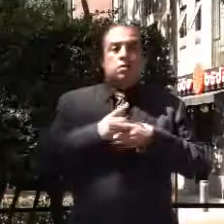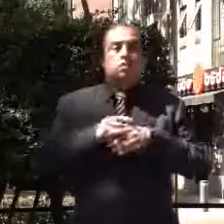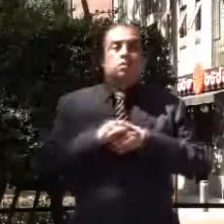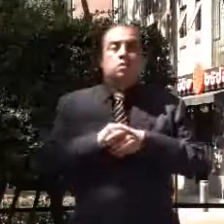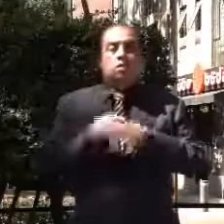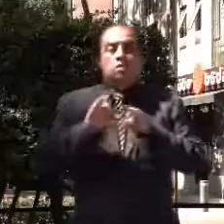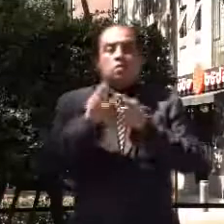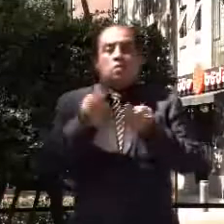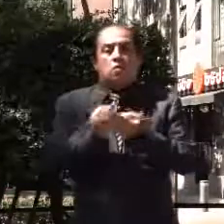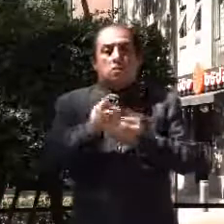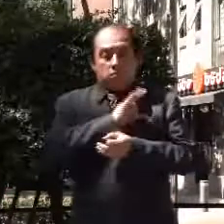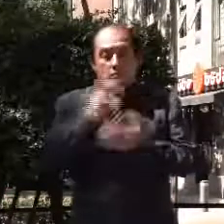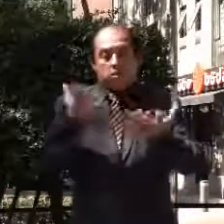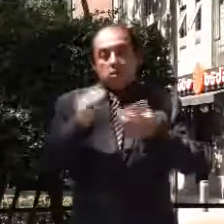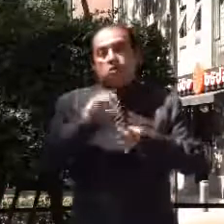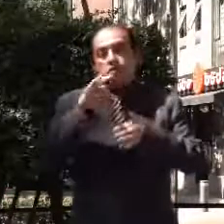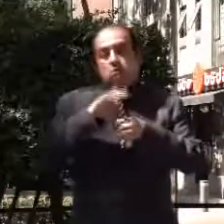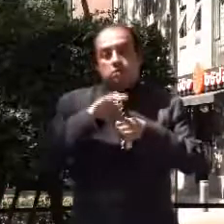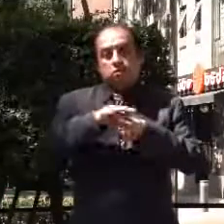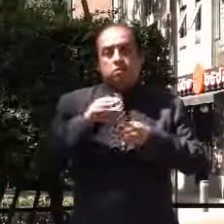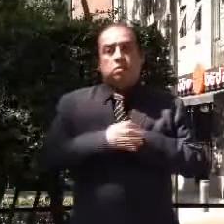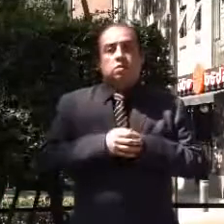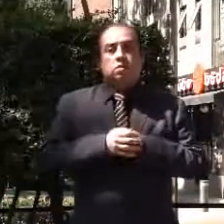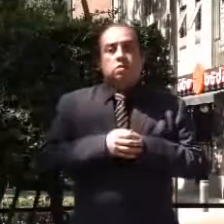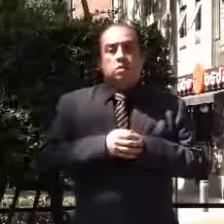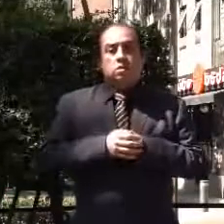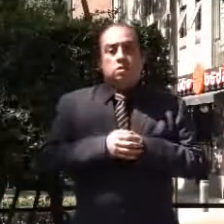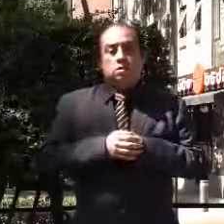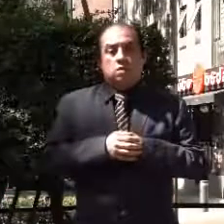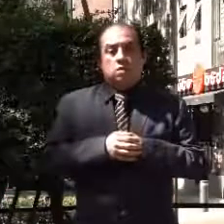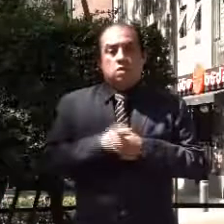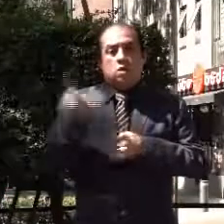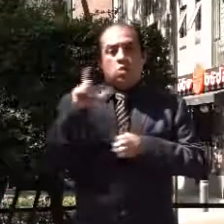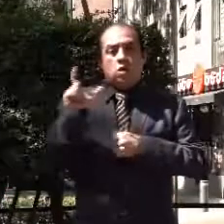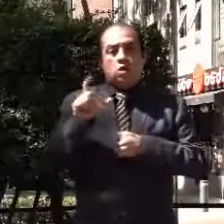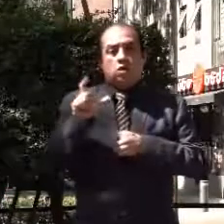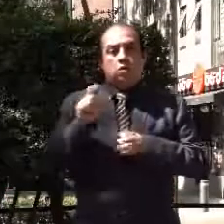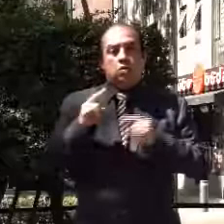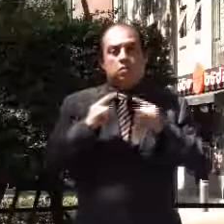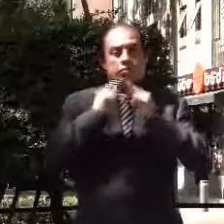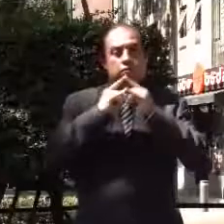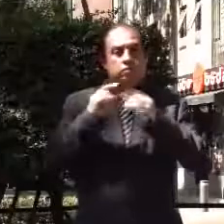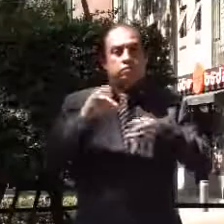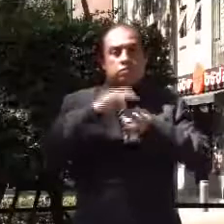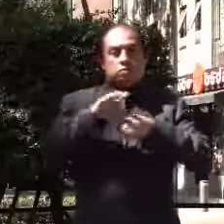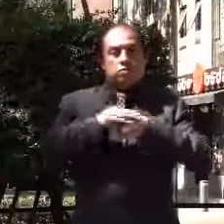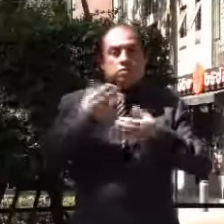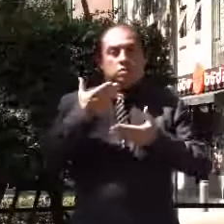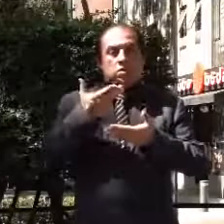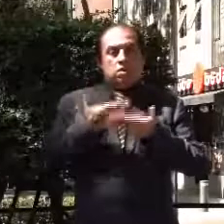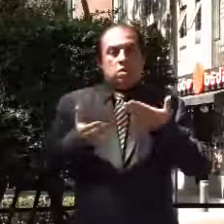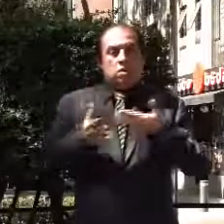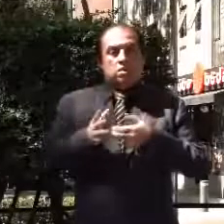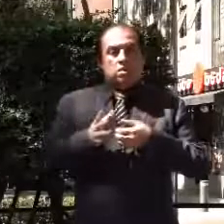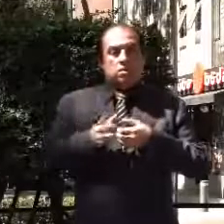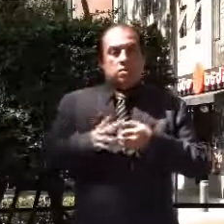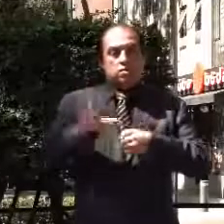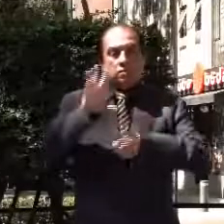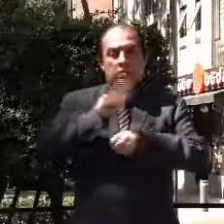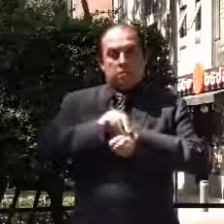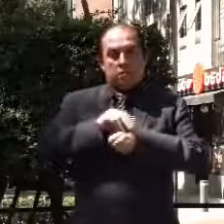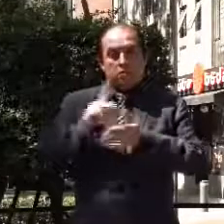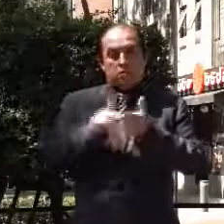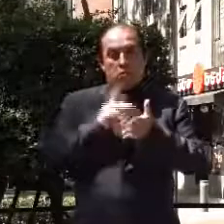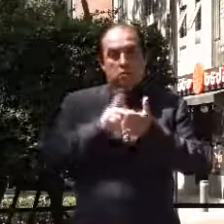tiene que realizarse esta elección. Mencionó hace un momento campañas electorales y ahora se permite la reelección de alcaldes